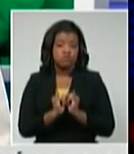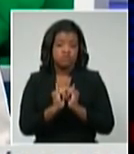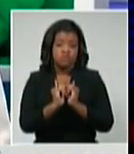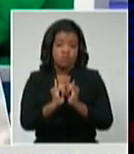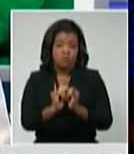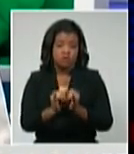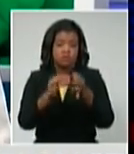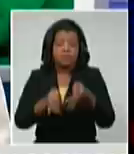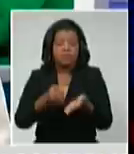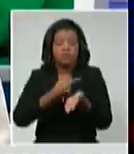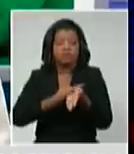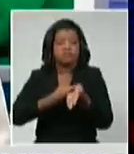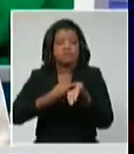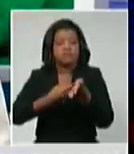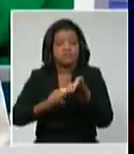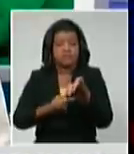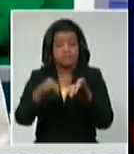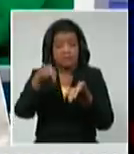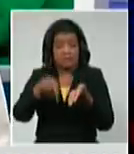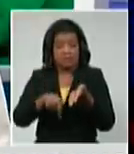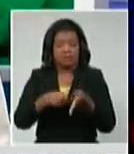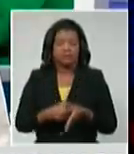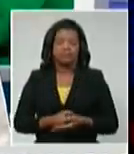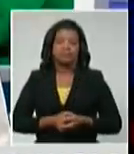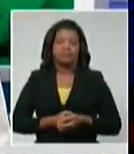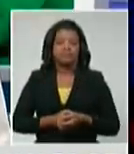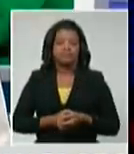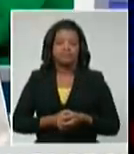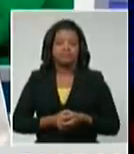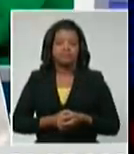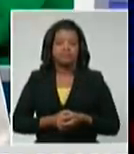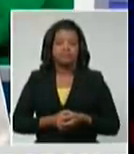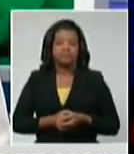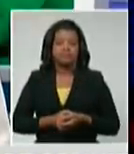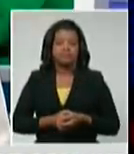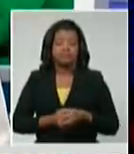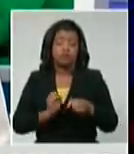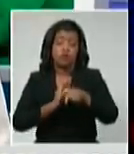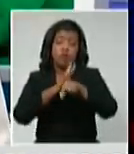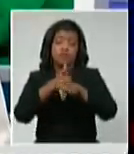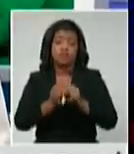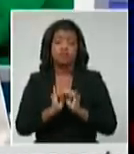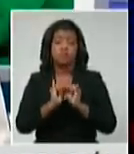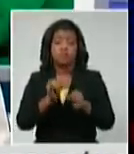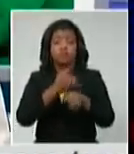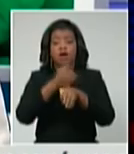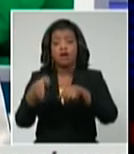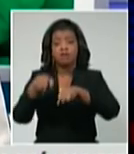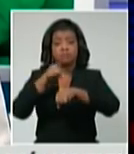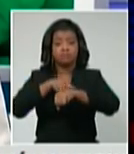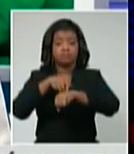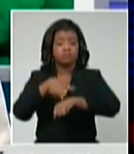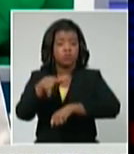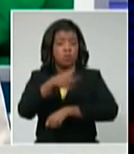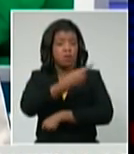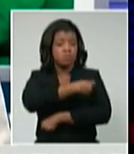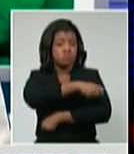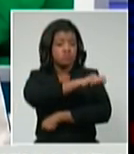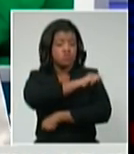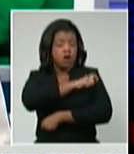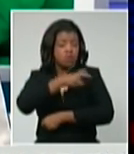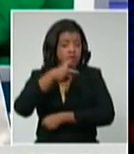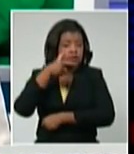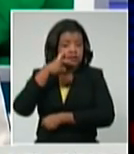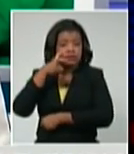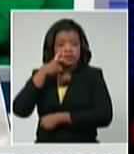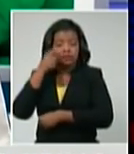la semana, de cómo estamos hasta el momento, para que además la población, que ha estado muy expectativa con todos